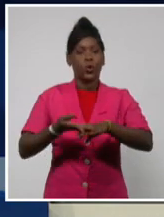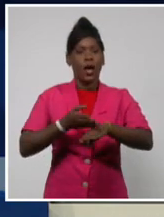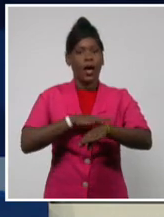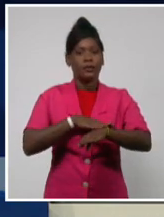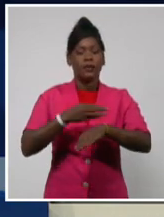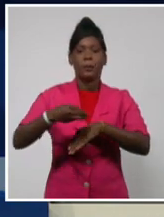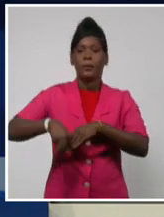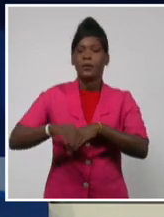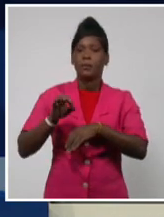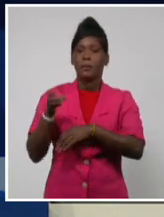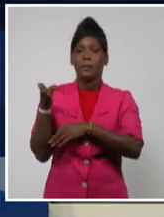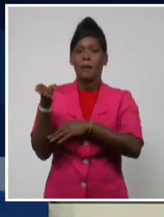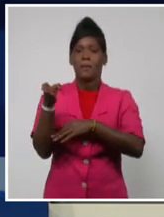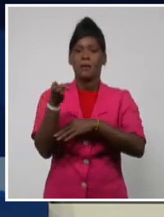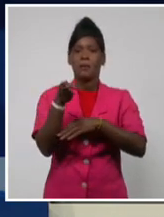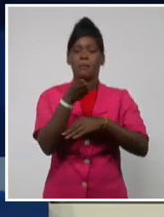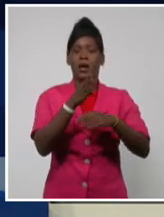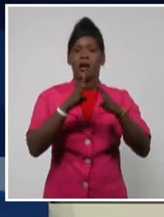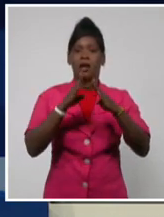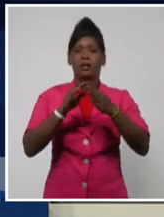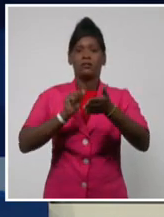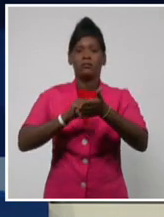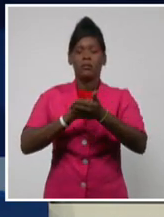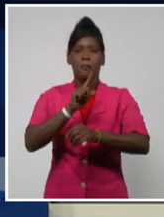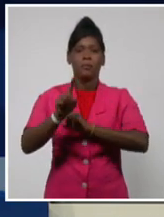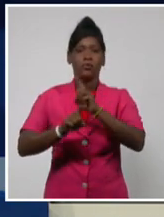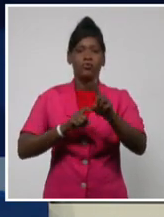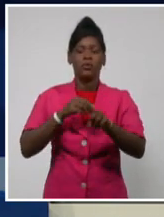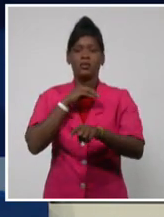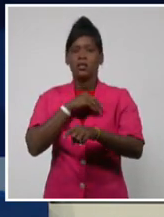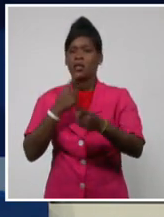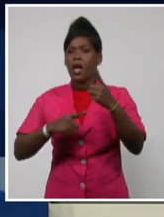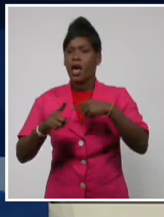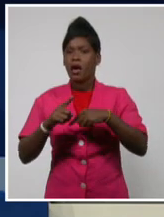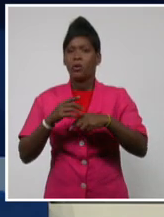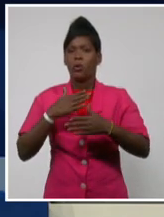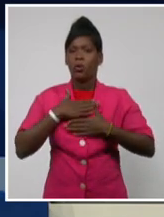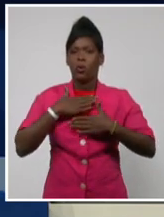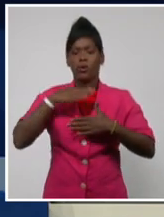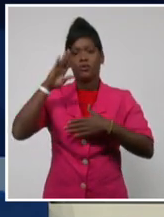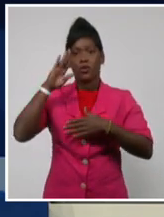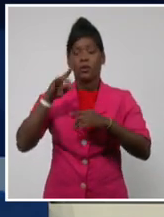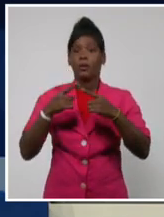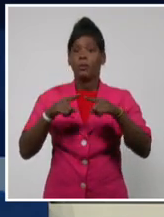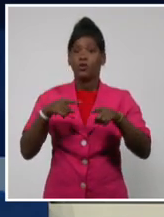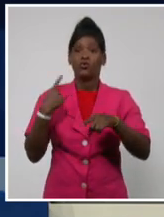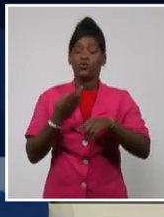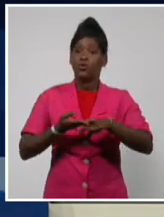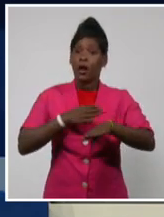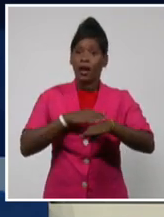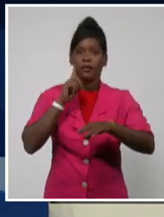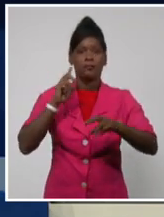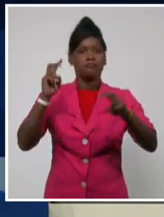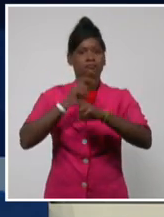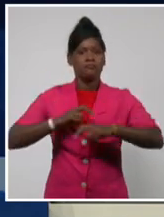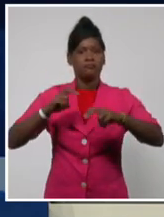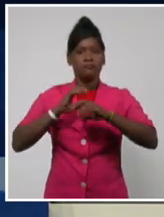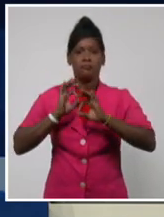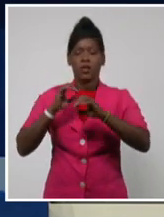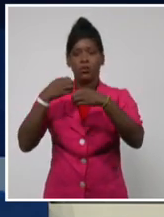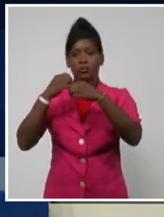casos asintomáticos que están transmitiendo y que si no fuera por estudios que se realizan, no se